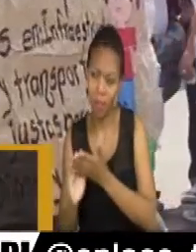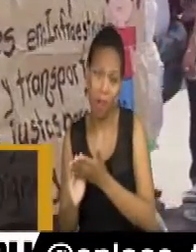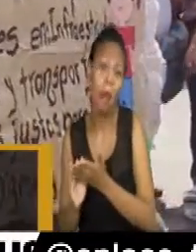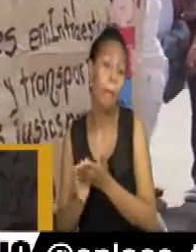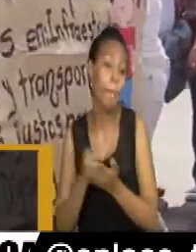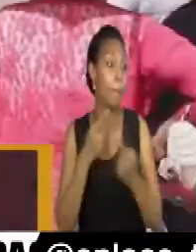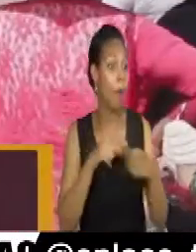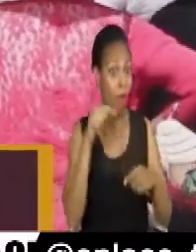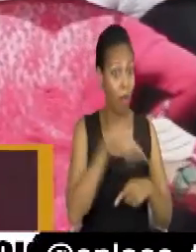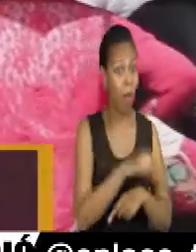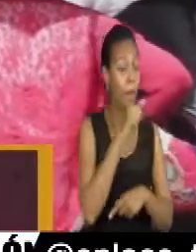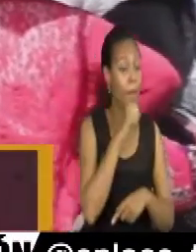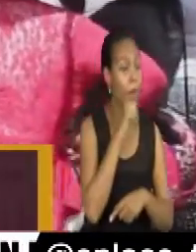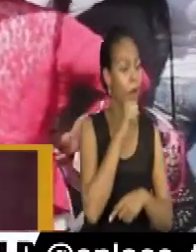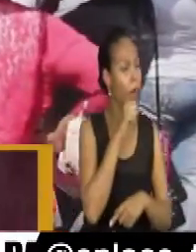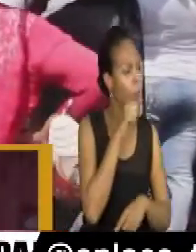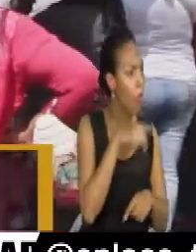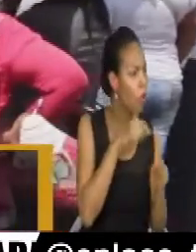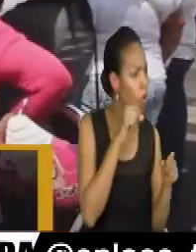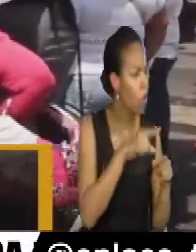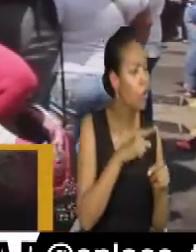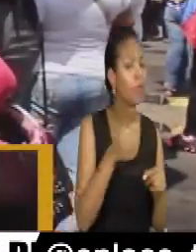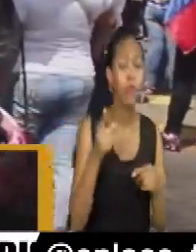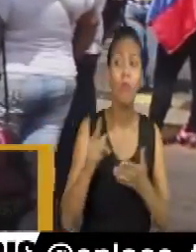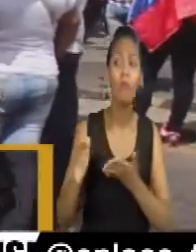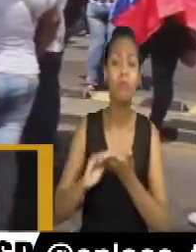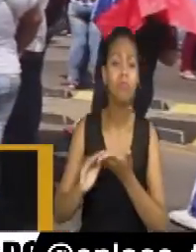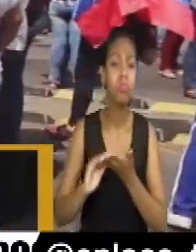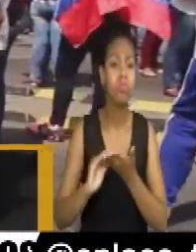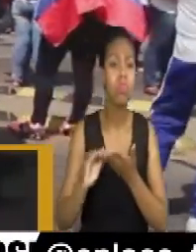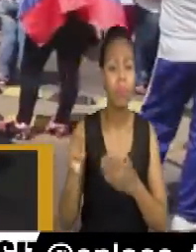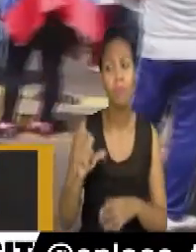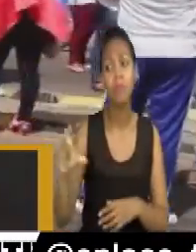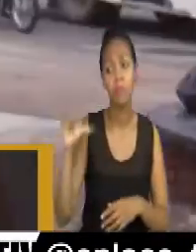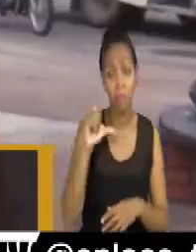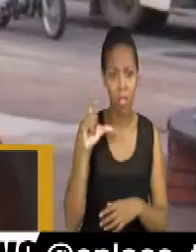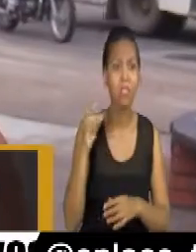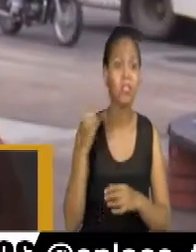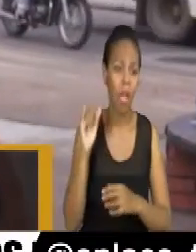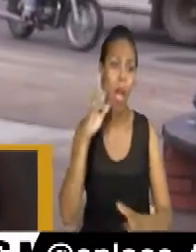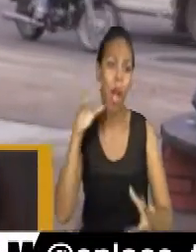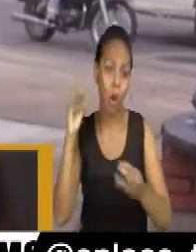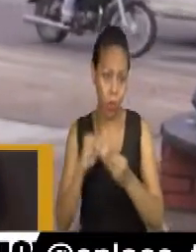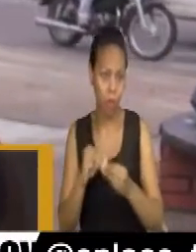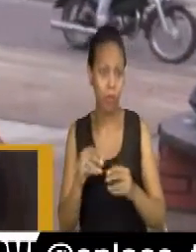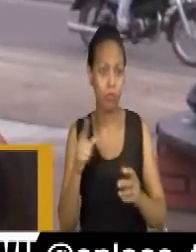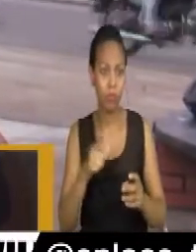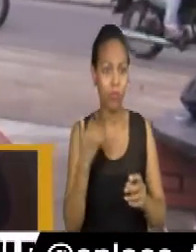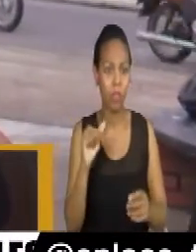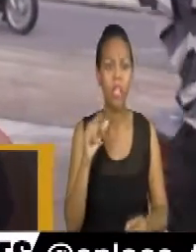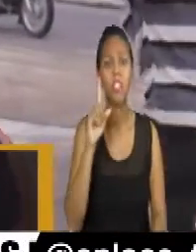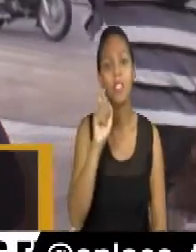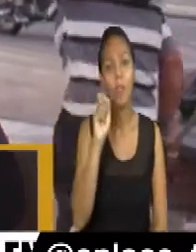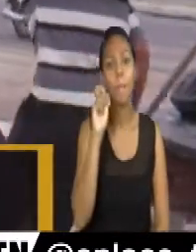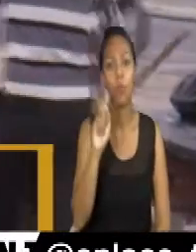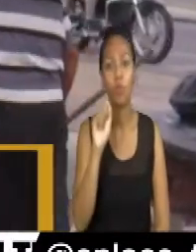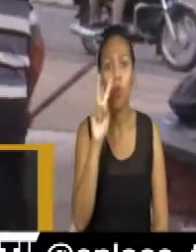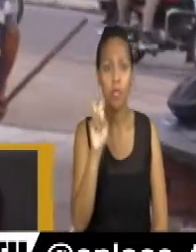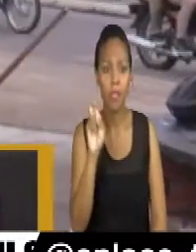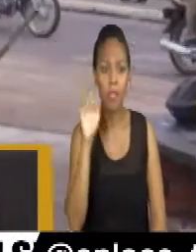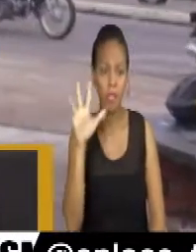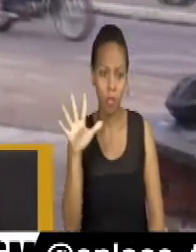Bermeja, quien confirmó que en materia de ajuste salarial el acuerdo está dado. A los estatales se logró un acuerdo del